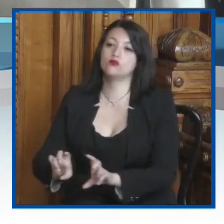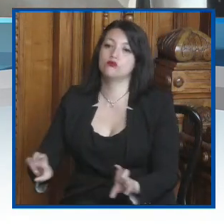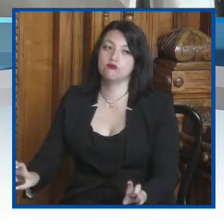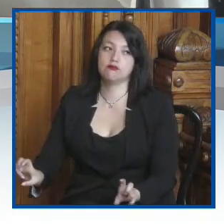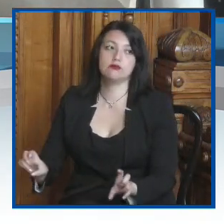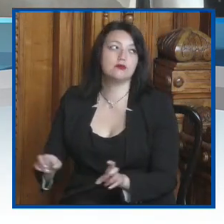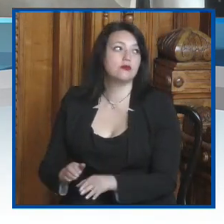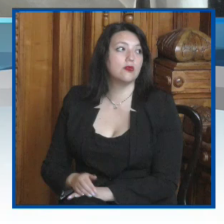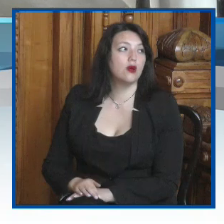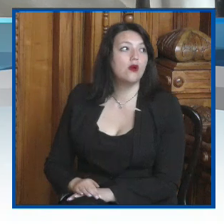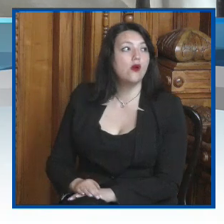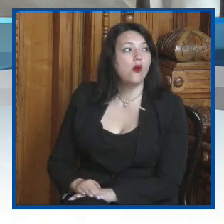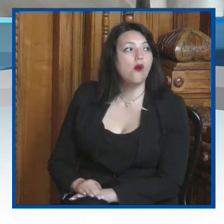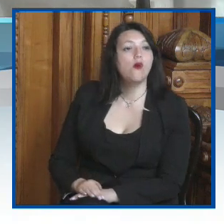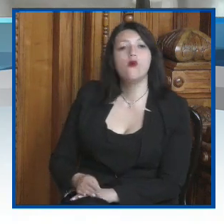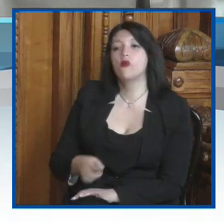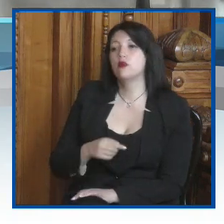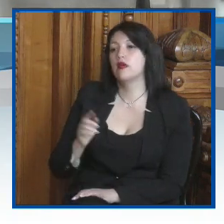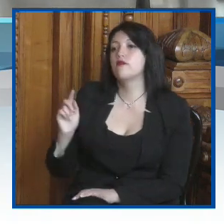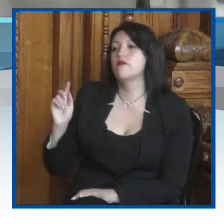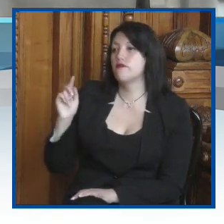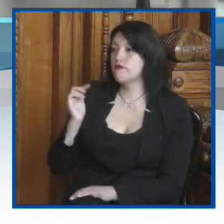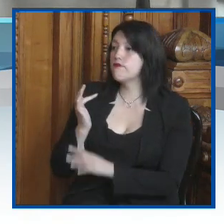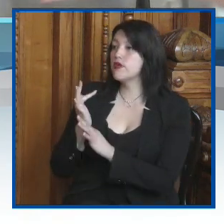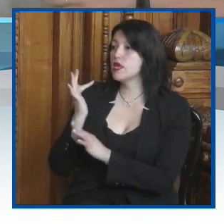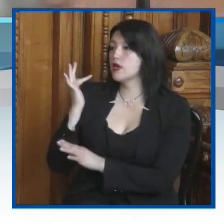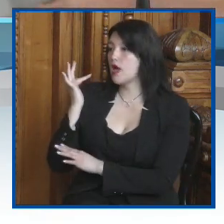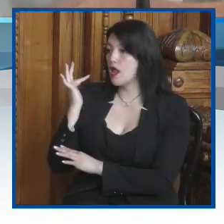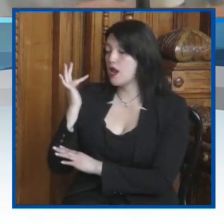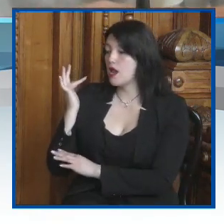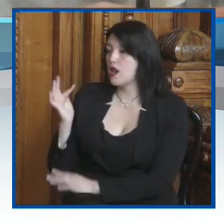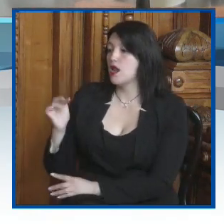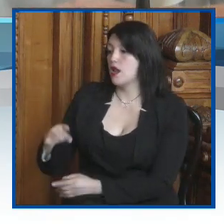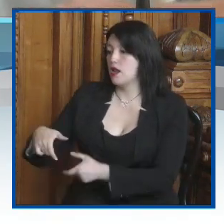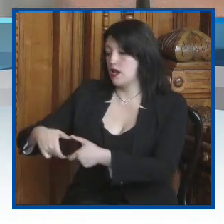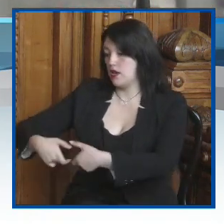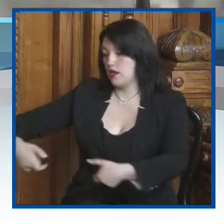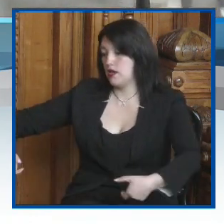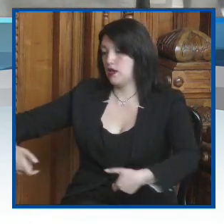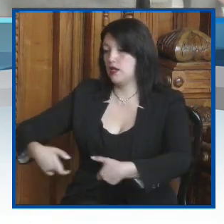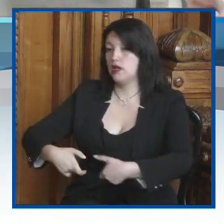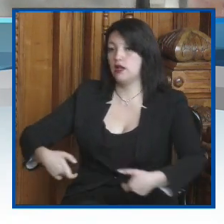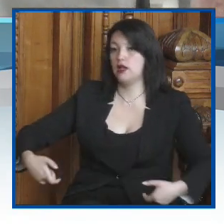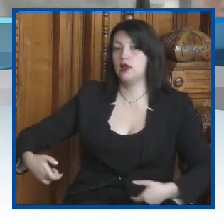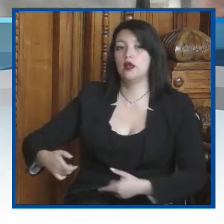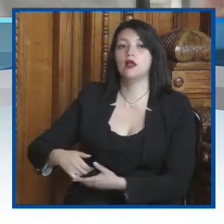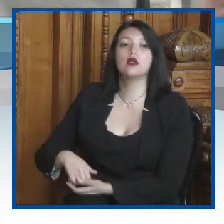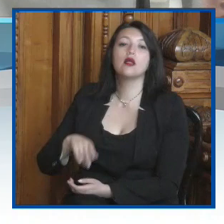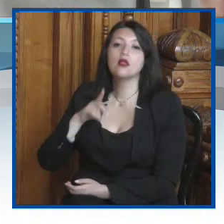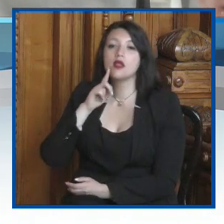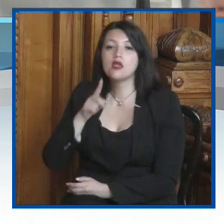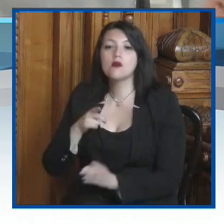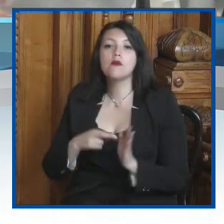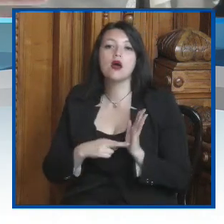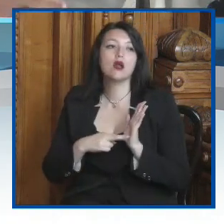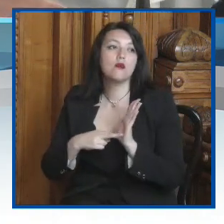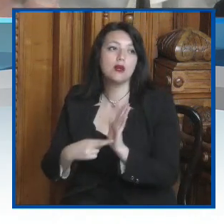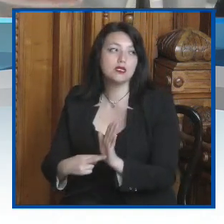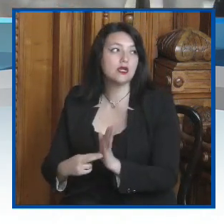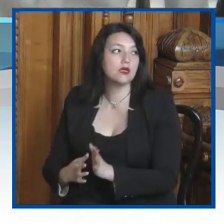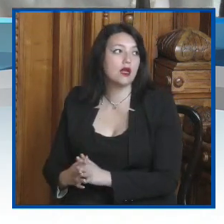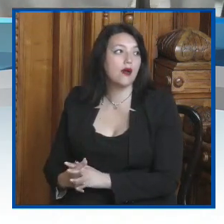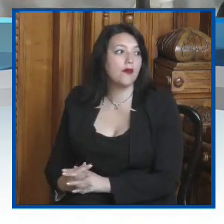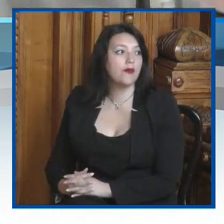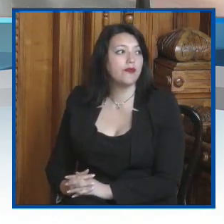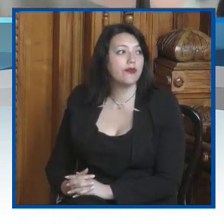dice el nombre del fiscal y qué fiscal. Y en el nombre, lo mismo con la defensa o la asesoría tutelar, depende de quién participe en la audiencia. Hay un cartel